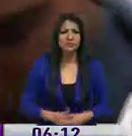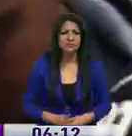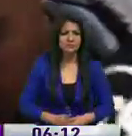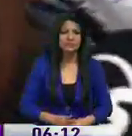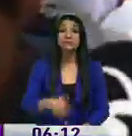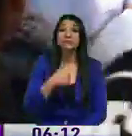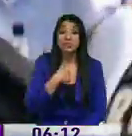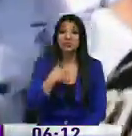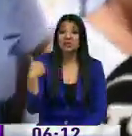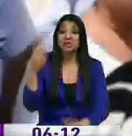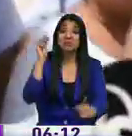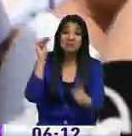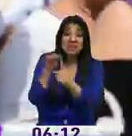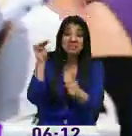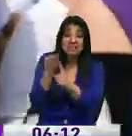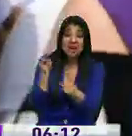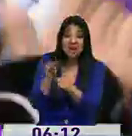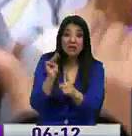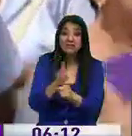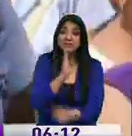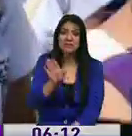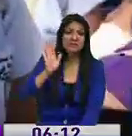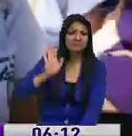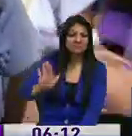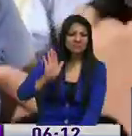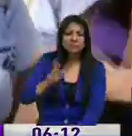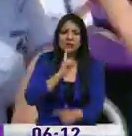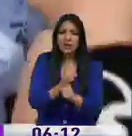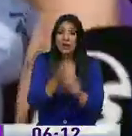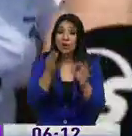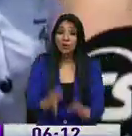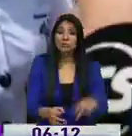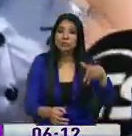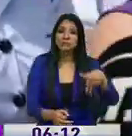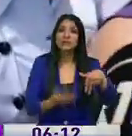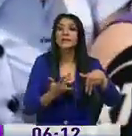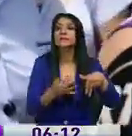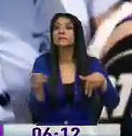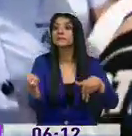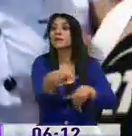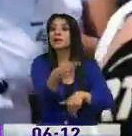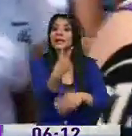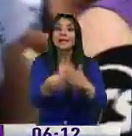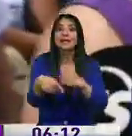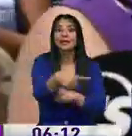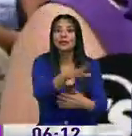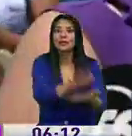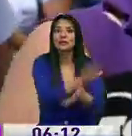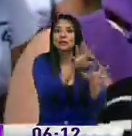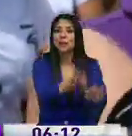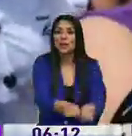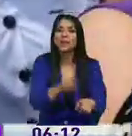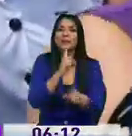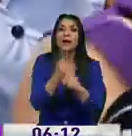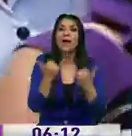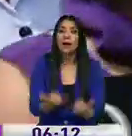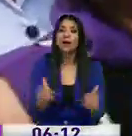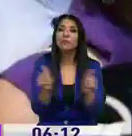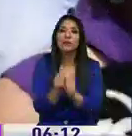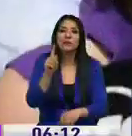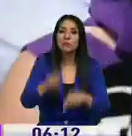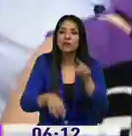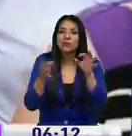cómo es la amenazaba pero espero que ella venga de solita porque hoy no voy a acompañarlos